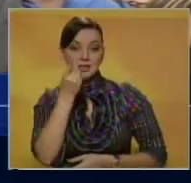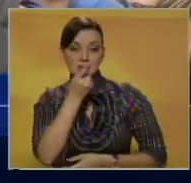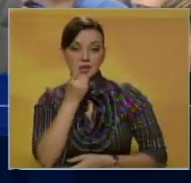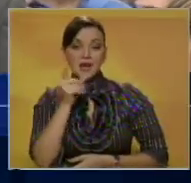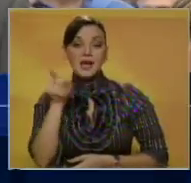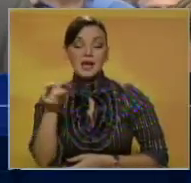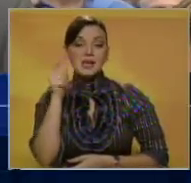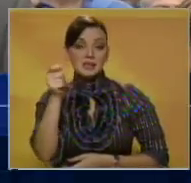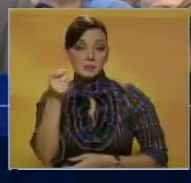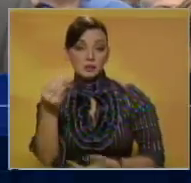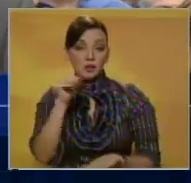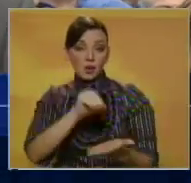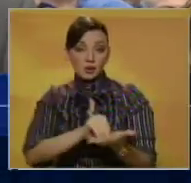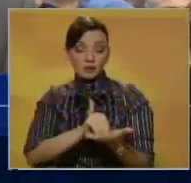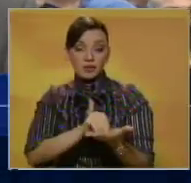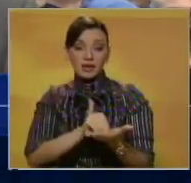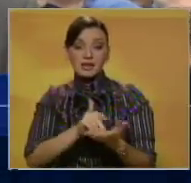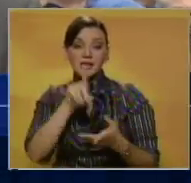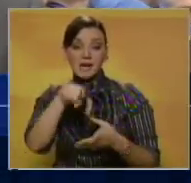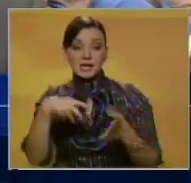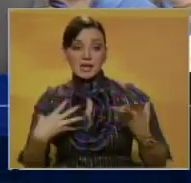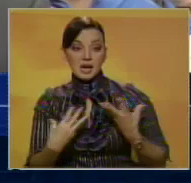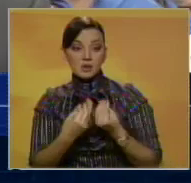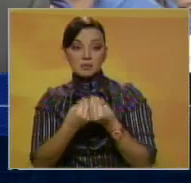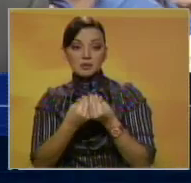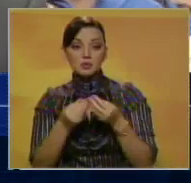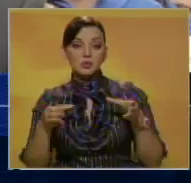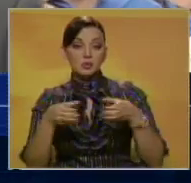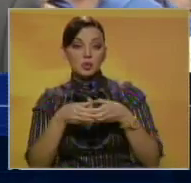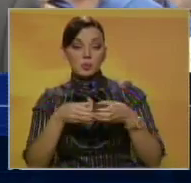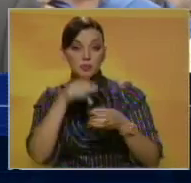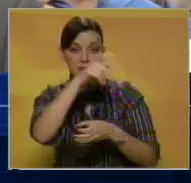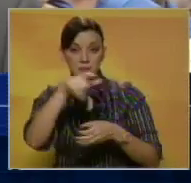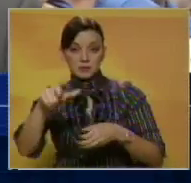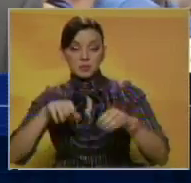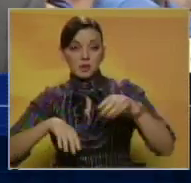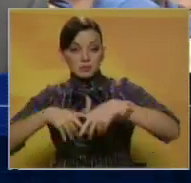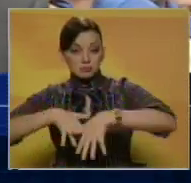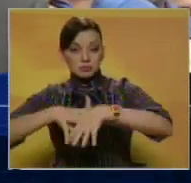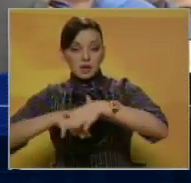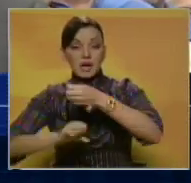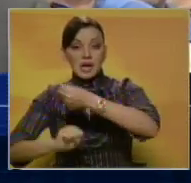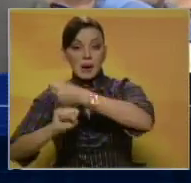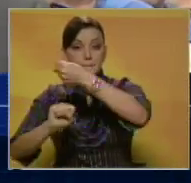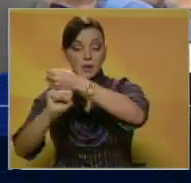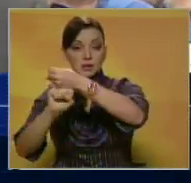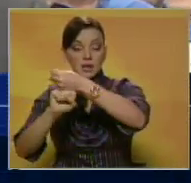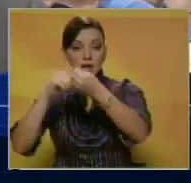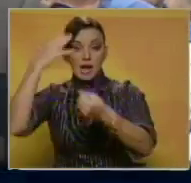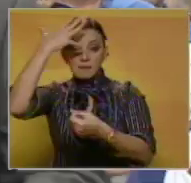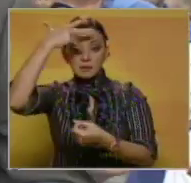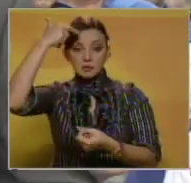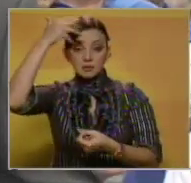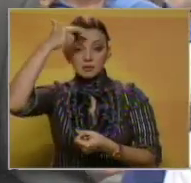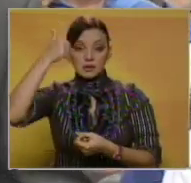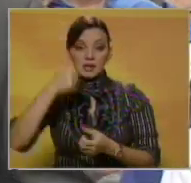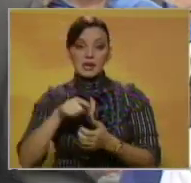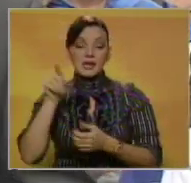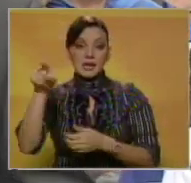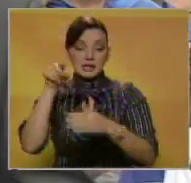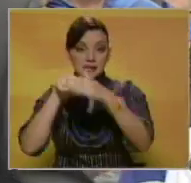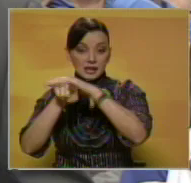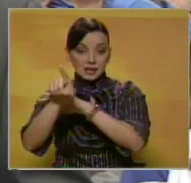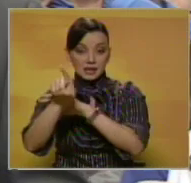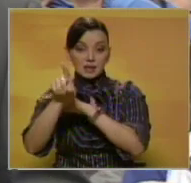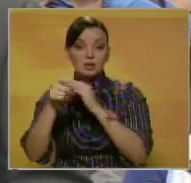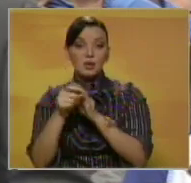electa, y que está aquí acompañada con un grupo de militantes del partido Un Nuevo Tiempo que se hicieron presentes aquí para apoyar a Manuel Rosales, quien está recluido